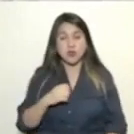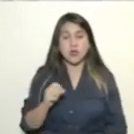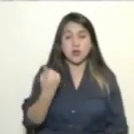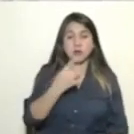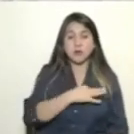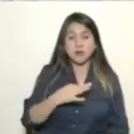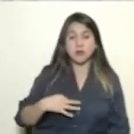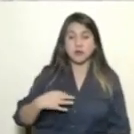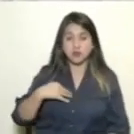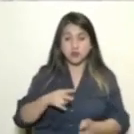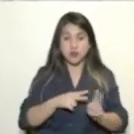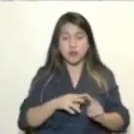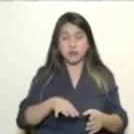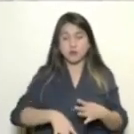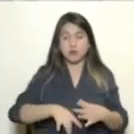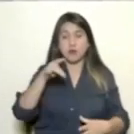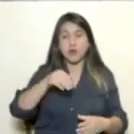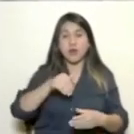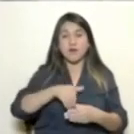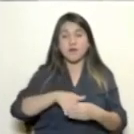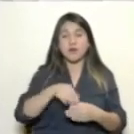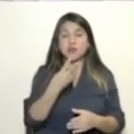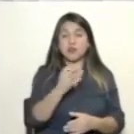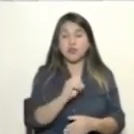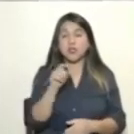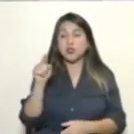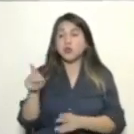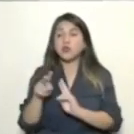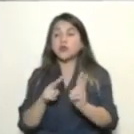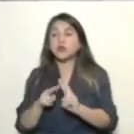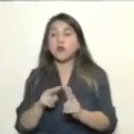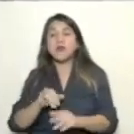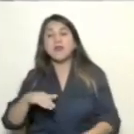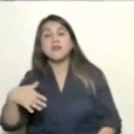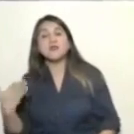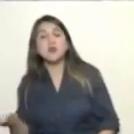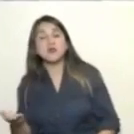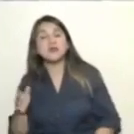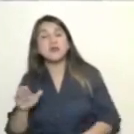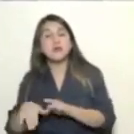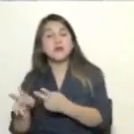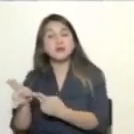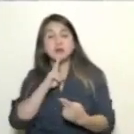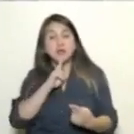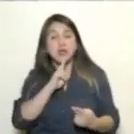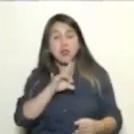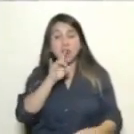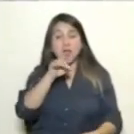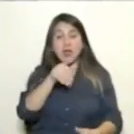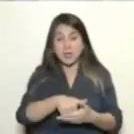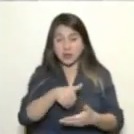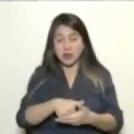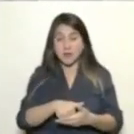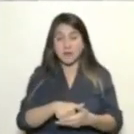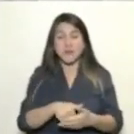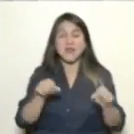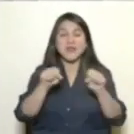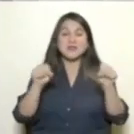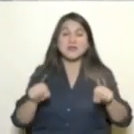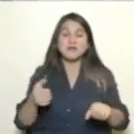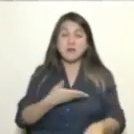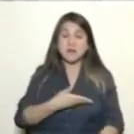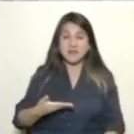yo saqué 30 y usted 20. O sea, usted resuelve el gabinete después según el resultado electoral. En un sistema